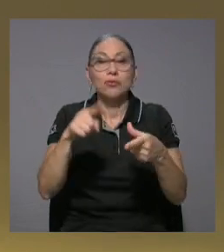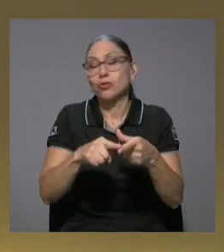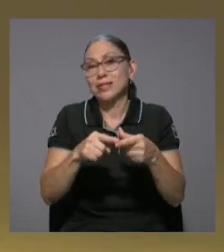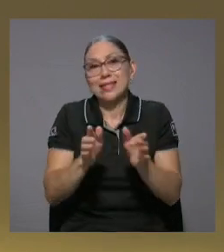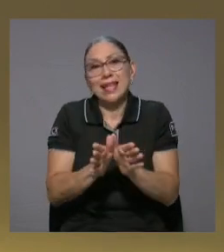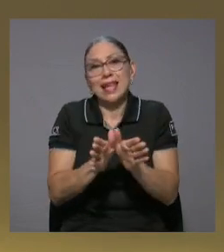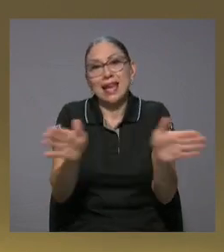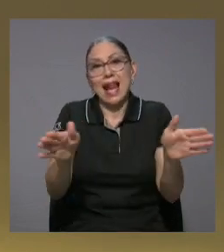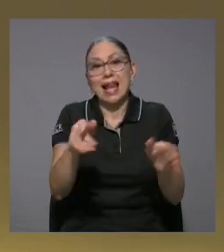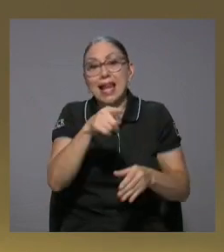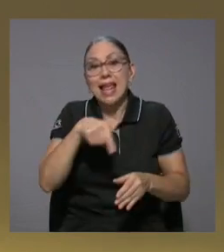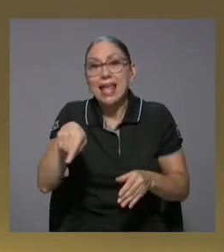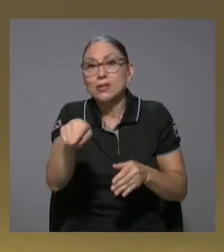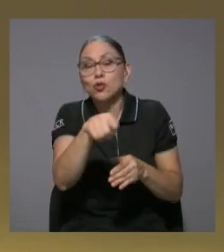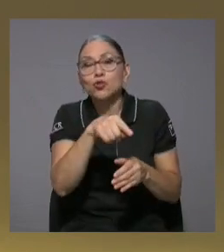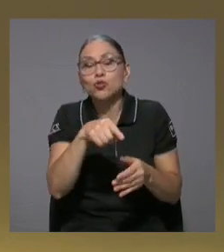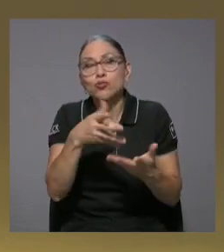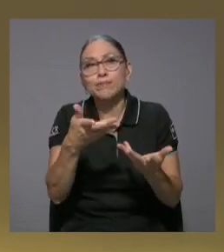indicadores han estado muy